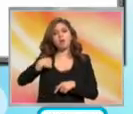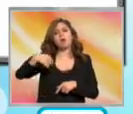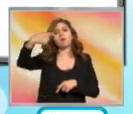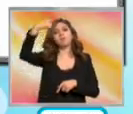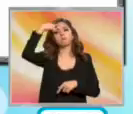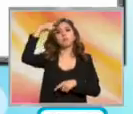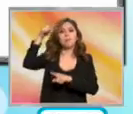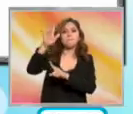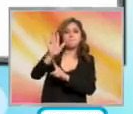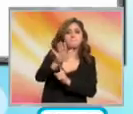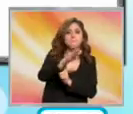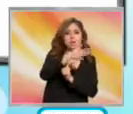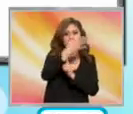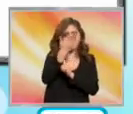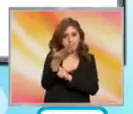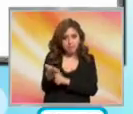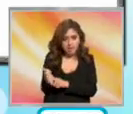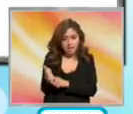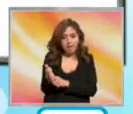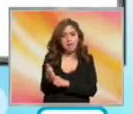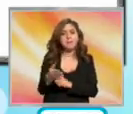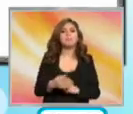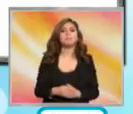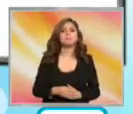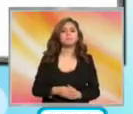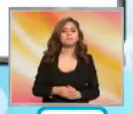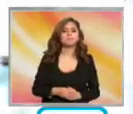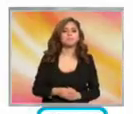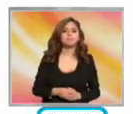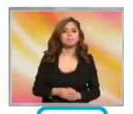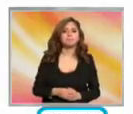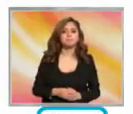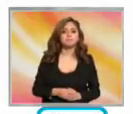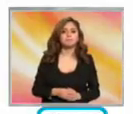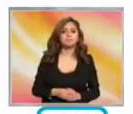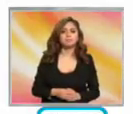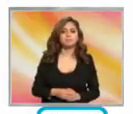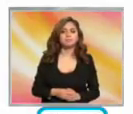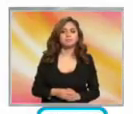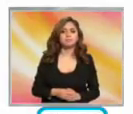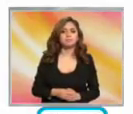momento, la bandera de México estará